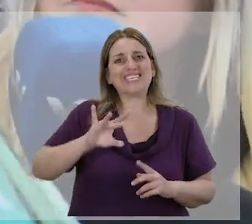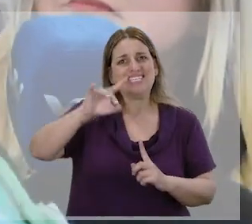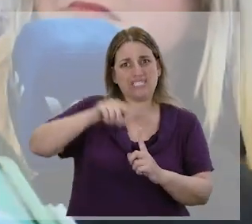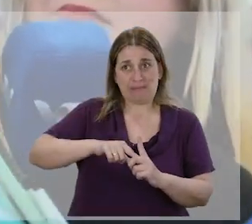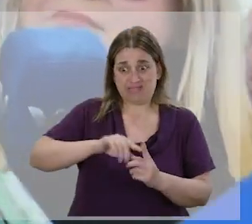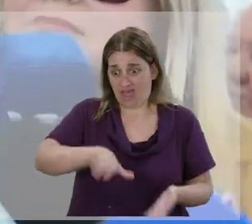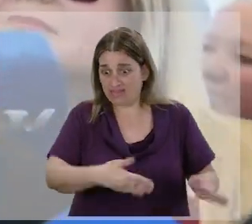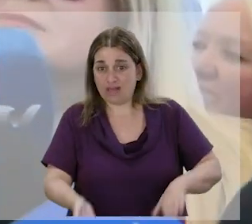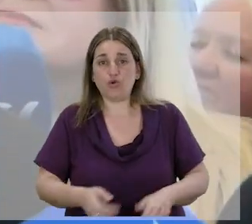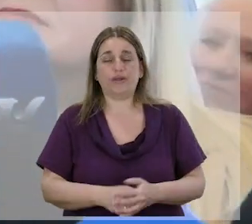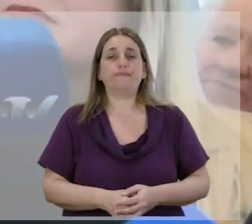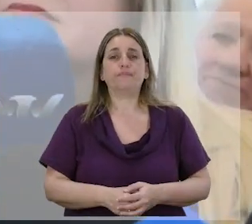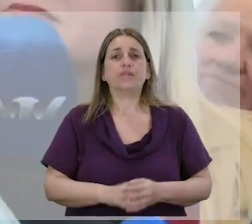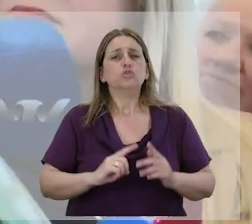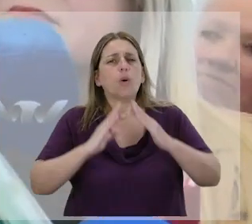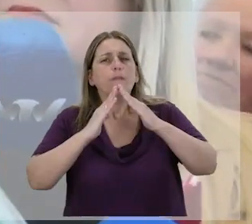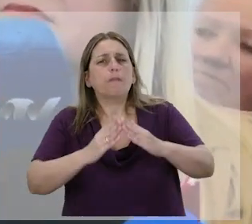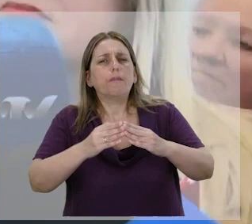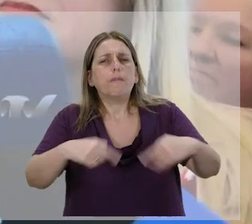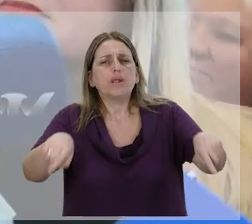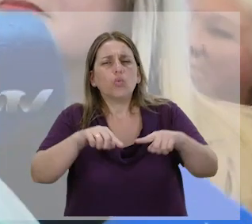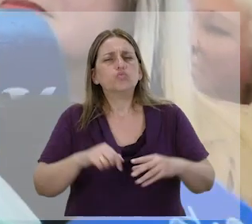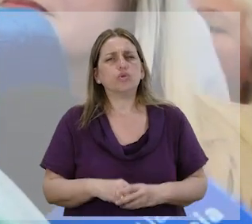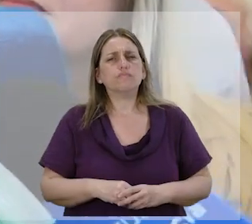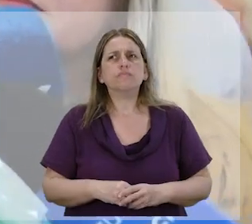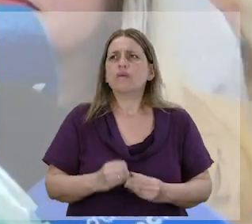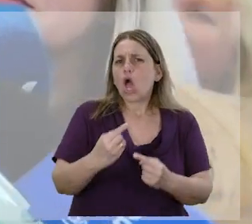consideración. 15 meses. Mi pregunta es,